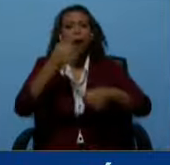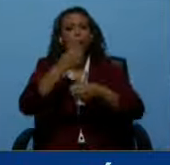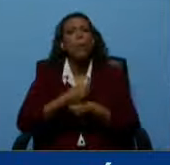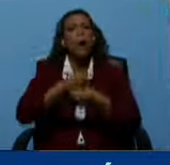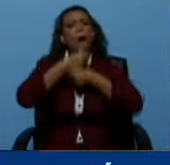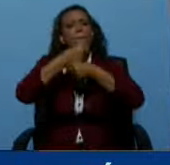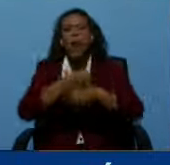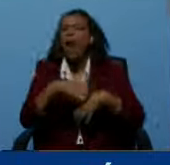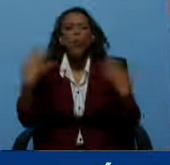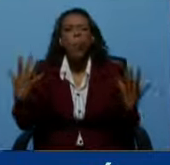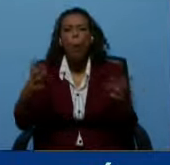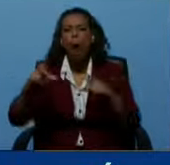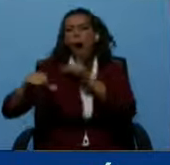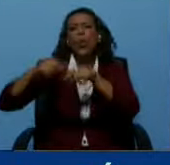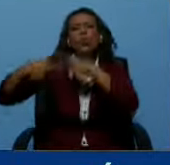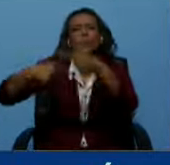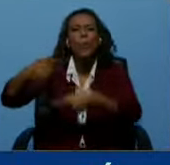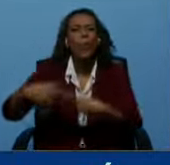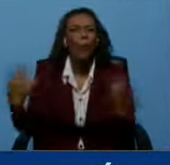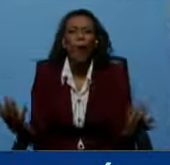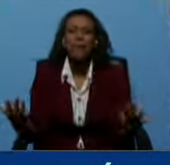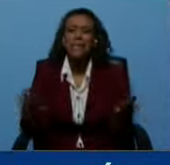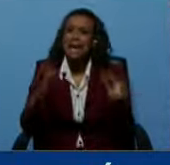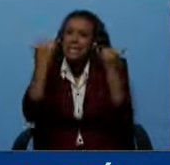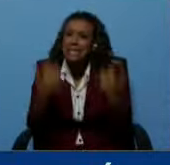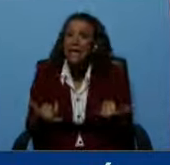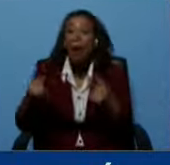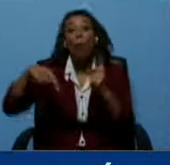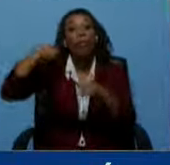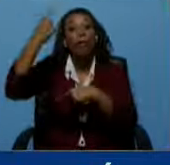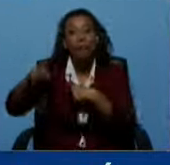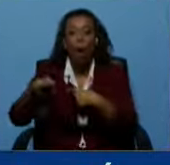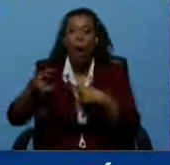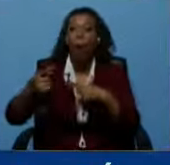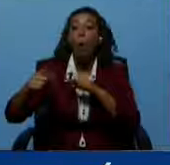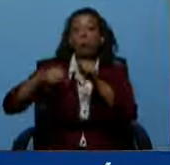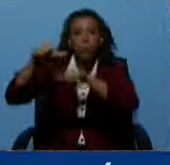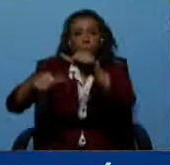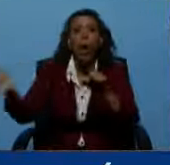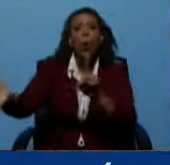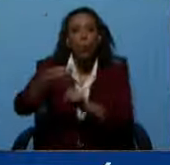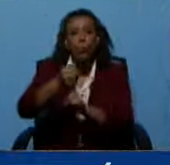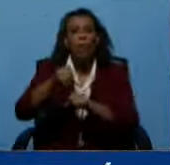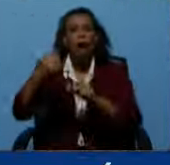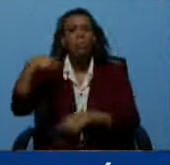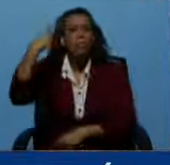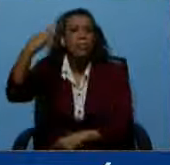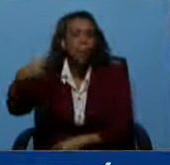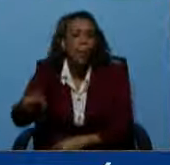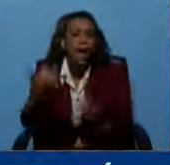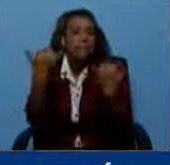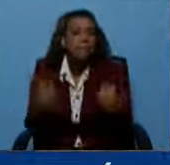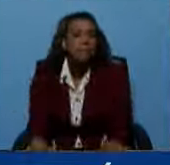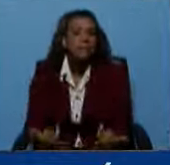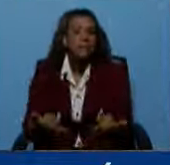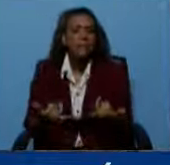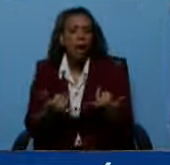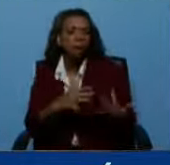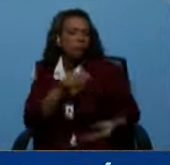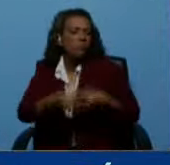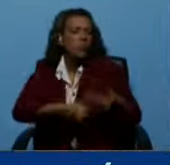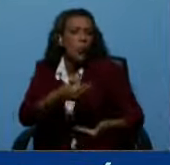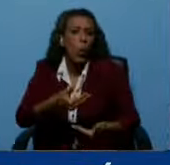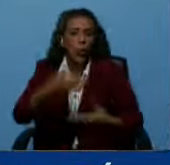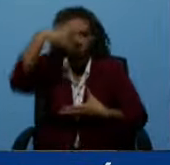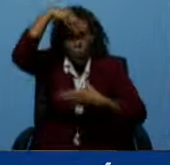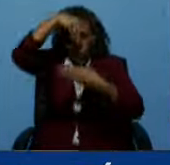del niño? Efecto inmediato. ¿Qué efecto se busca en este momento y qué efecto le queda a